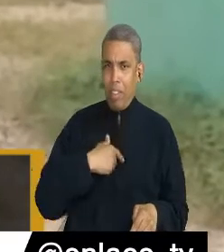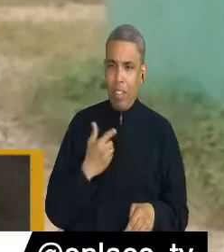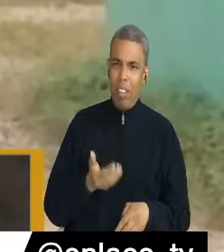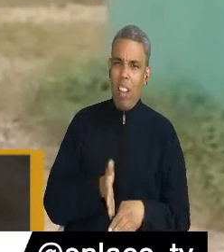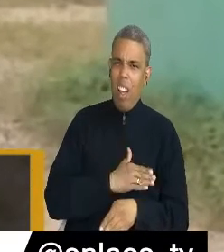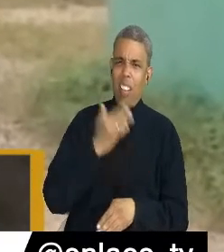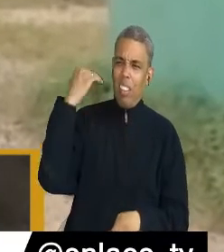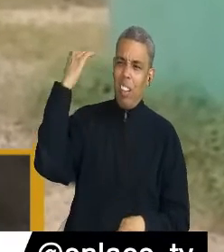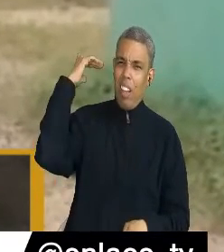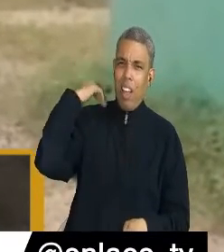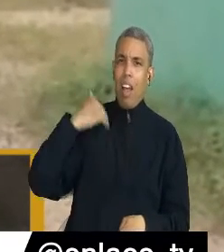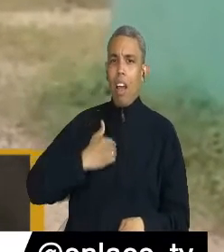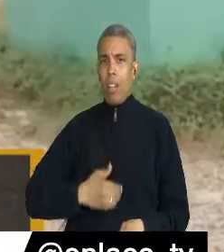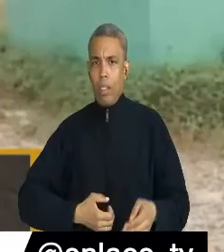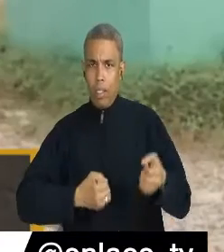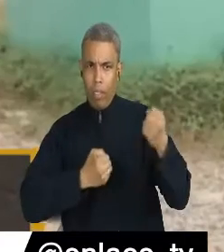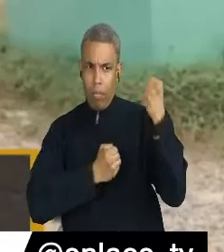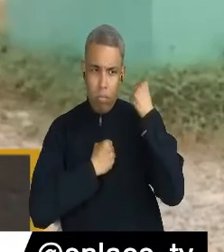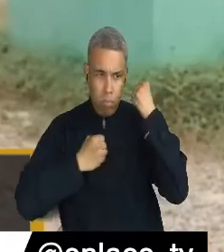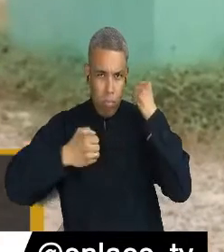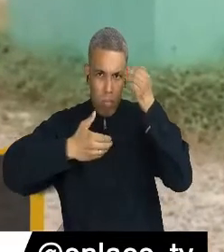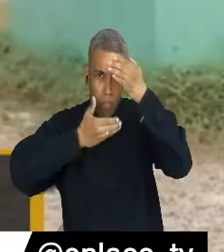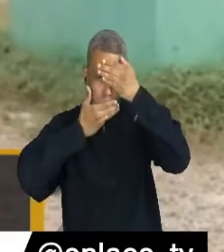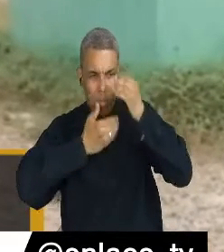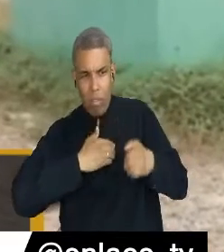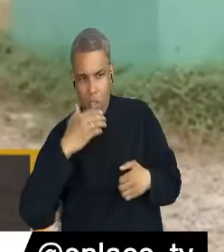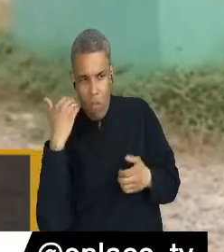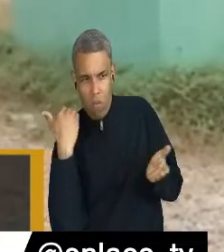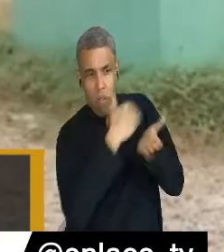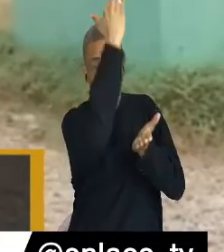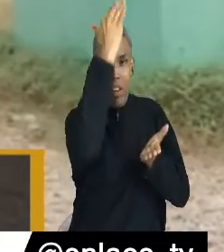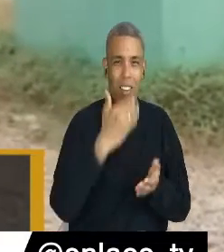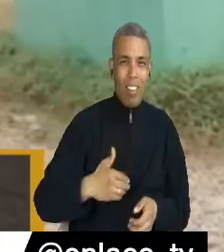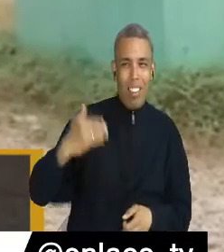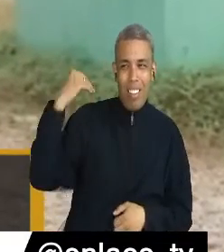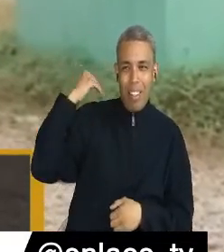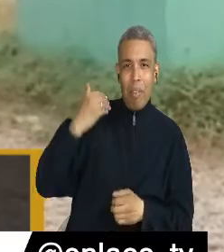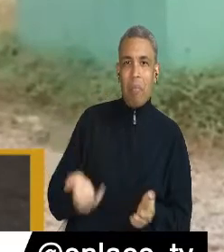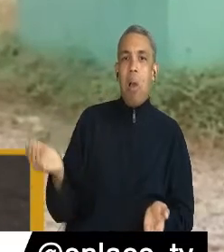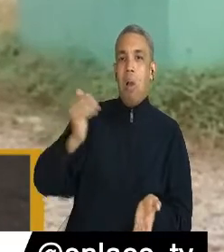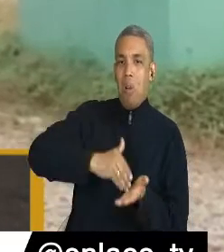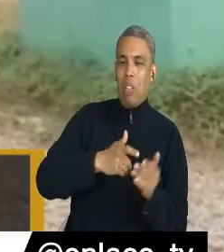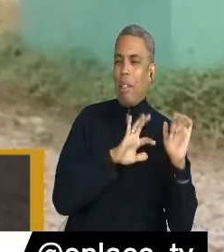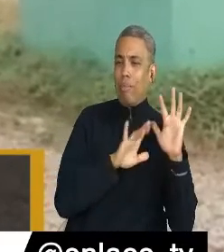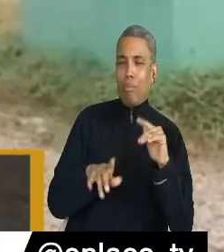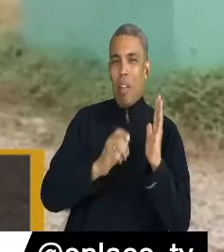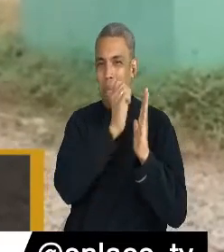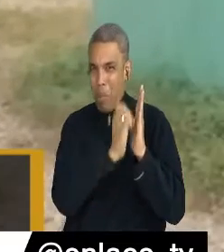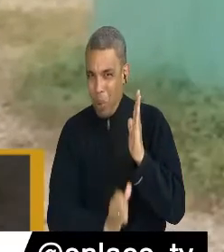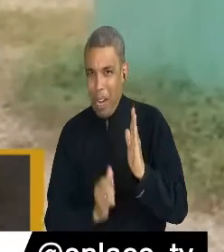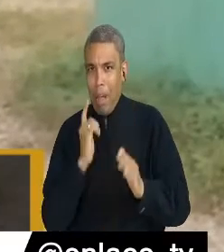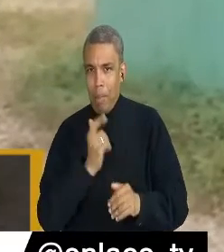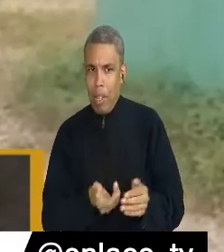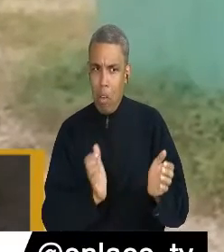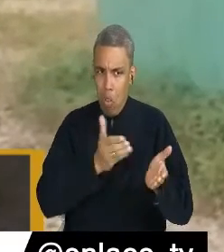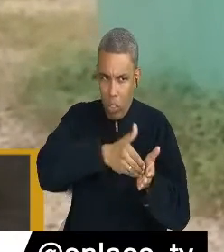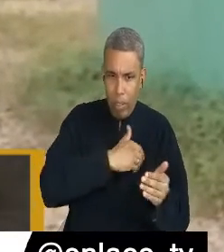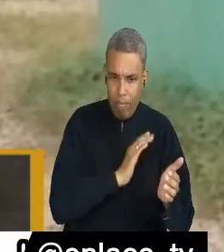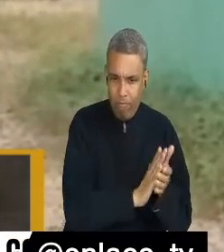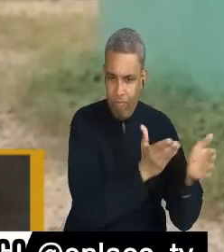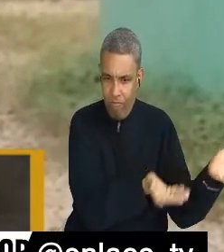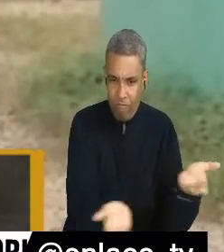los obligara a abandonarlo la unidad de restitución de tierras para santander y el magdalena medio confirmó que los beneficiados son una asociación de